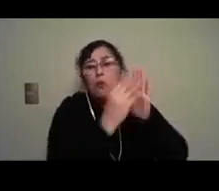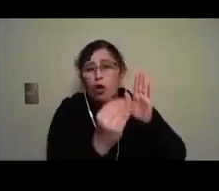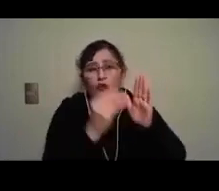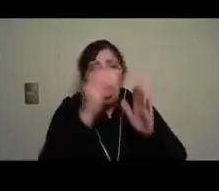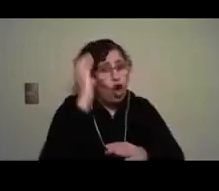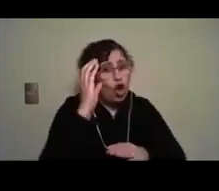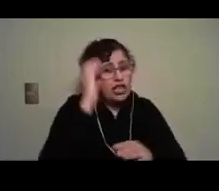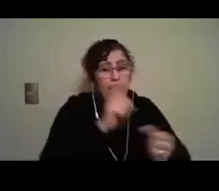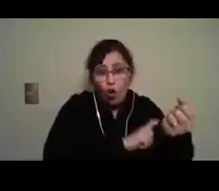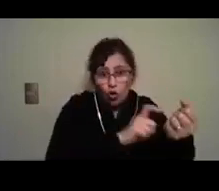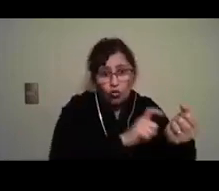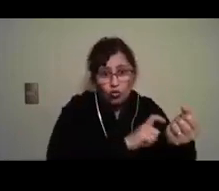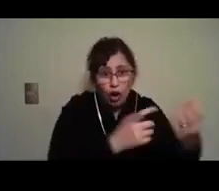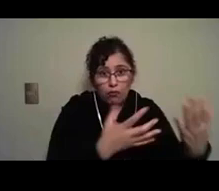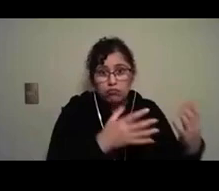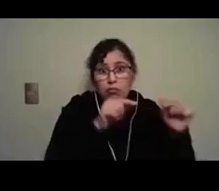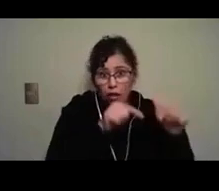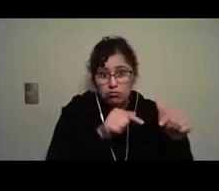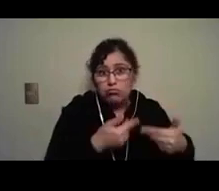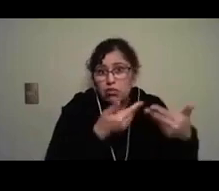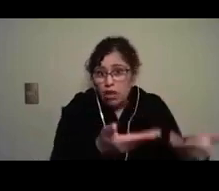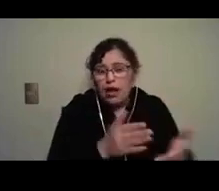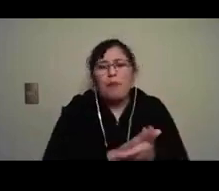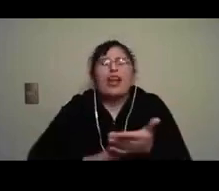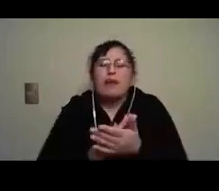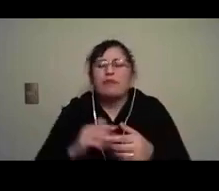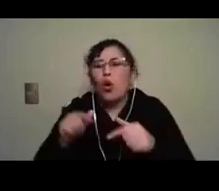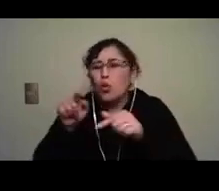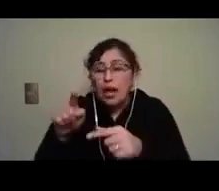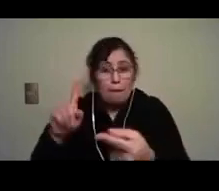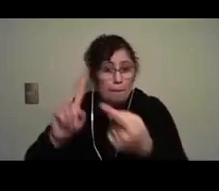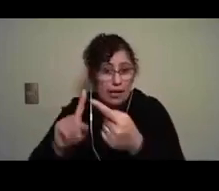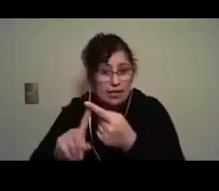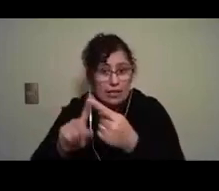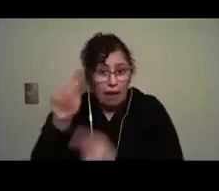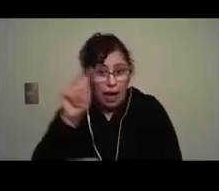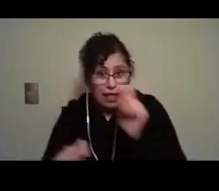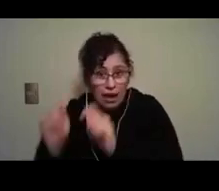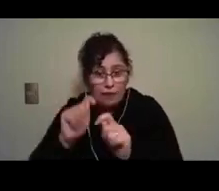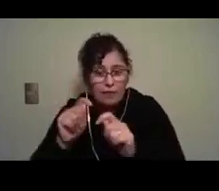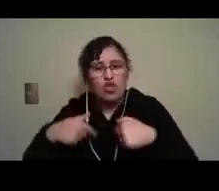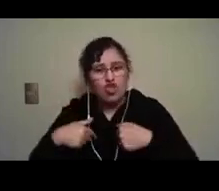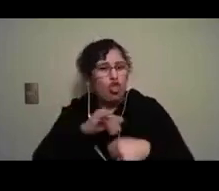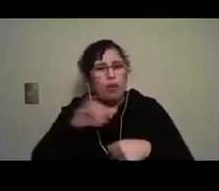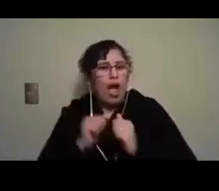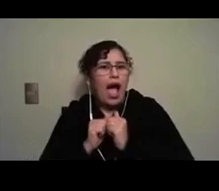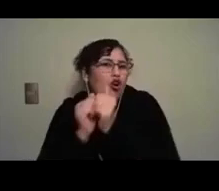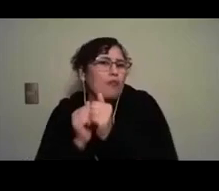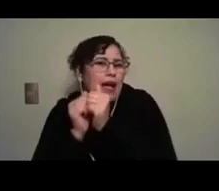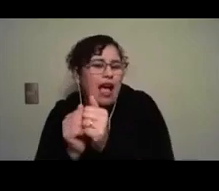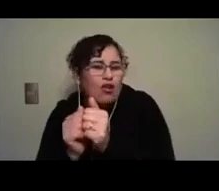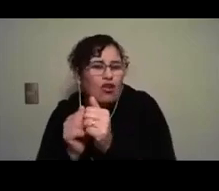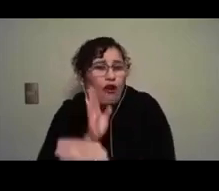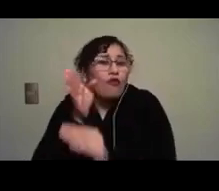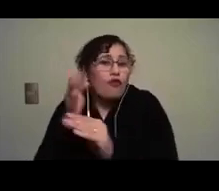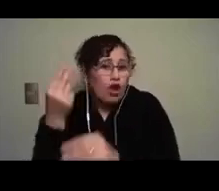decirle, ¿sabes qué? Si usted participa, yo después me comprometo a acompañarlo y hacer, no sé, por ejemplo, leerle un cuento, acompañarlo,